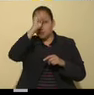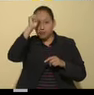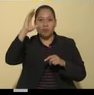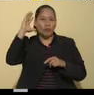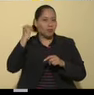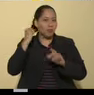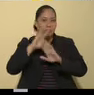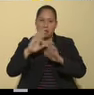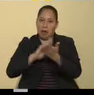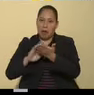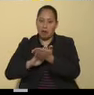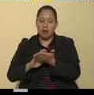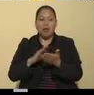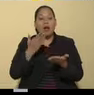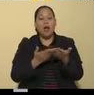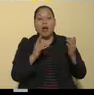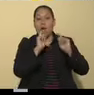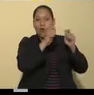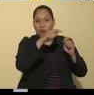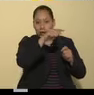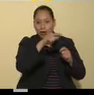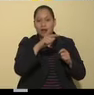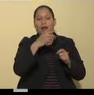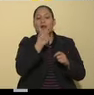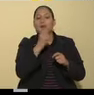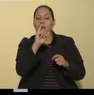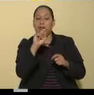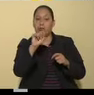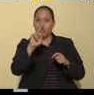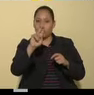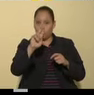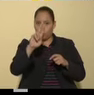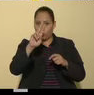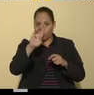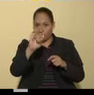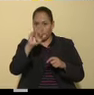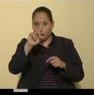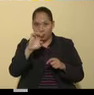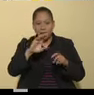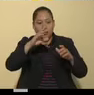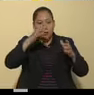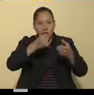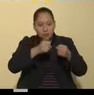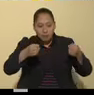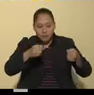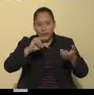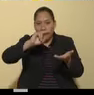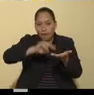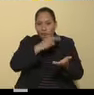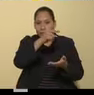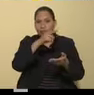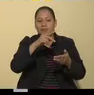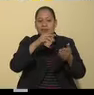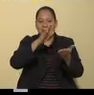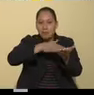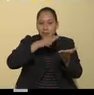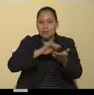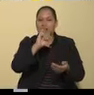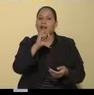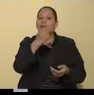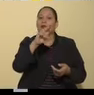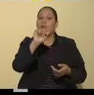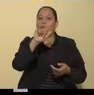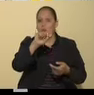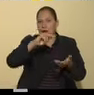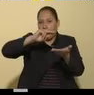Morelos y firma con Agustín de Iturbide el Tratado de Iguala. Y de ahí, ¿qué